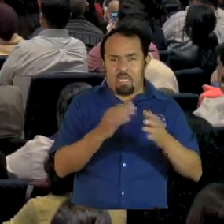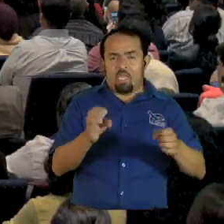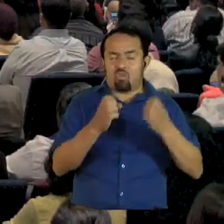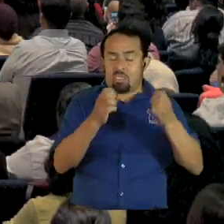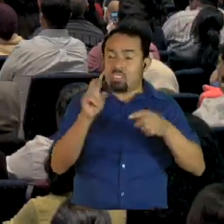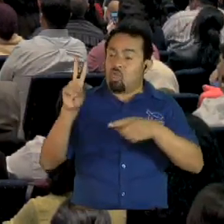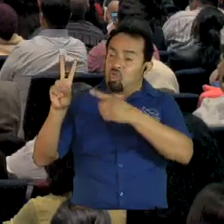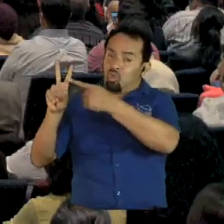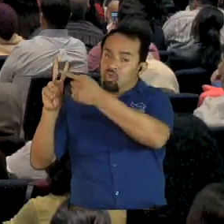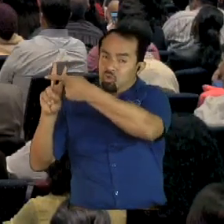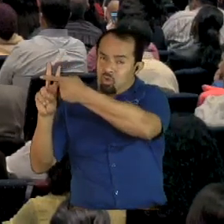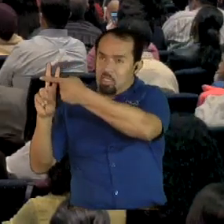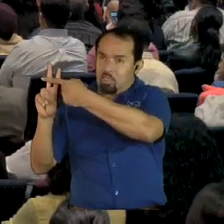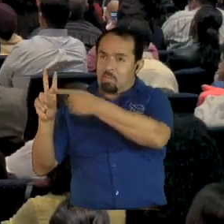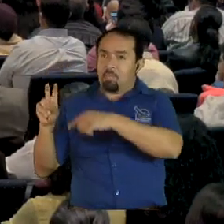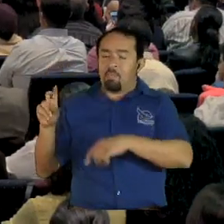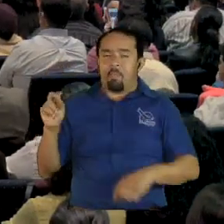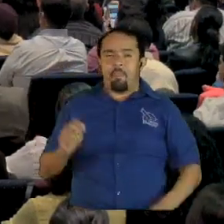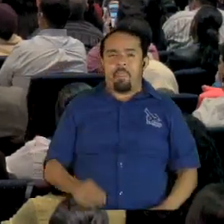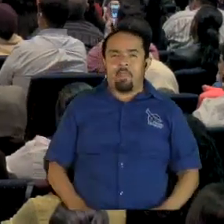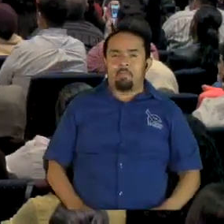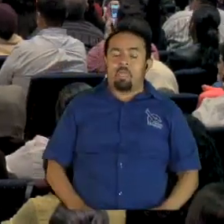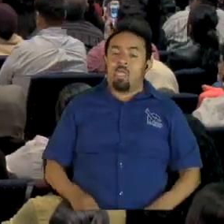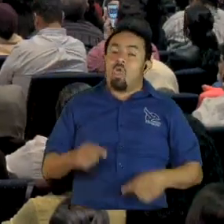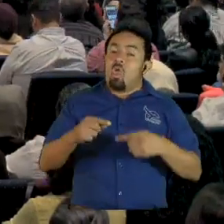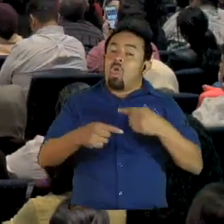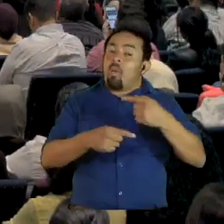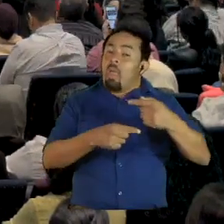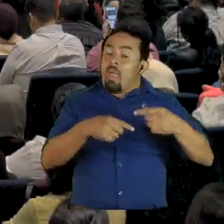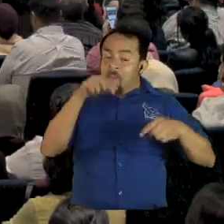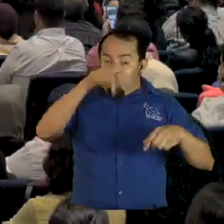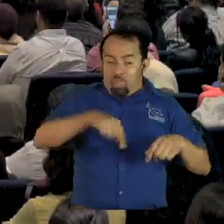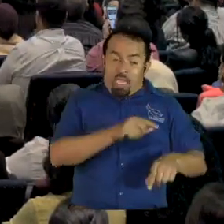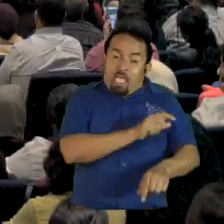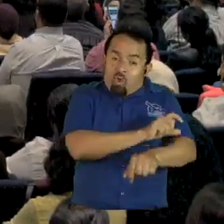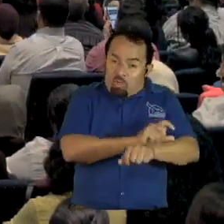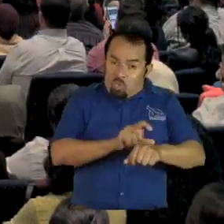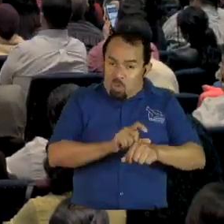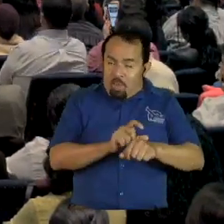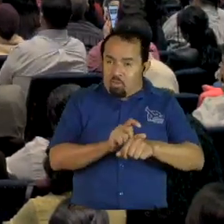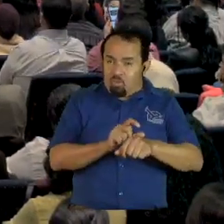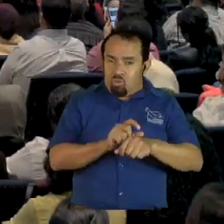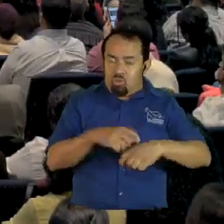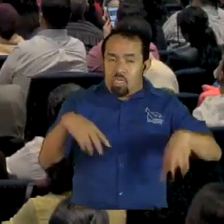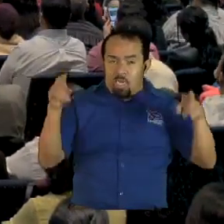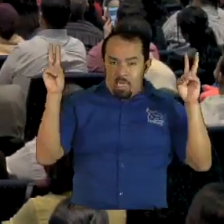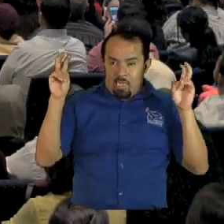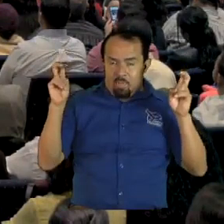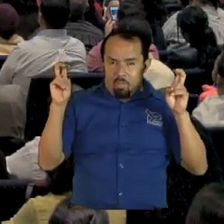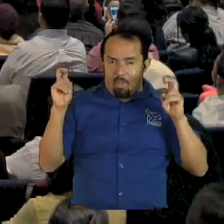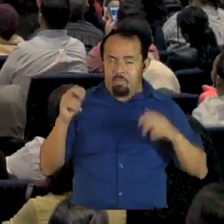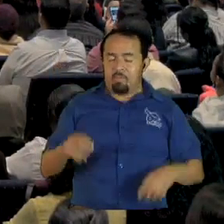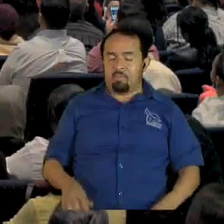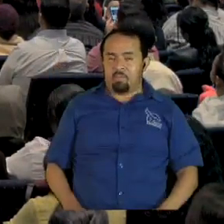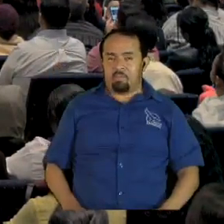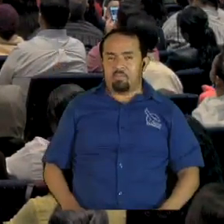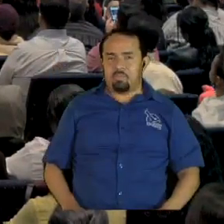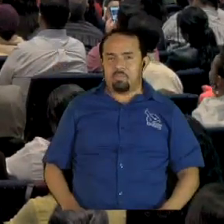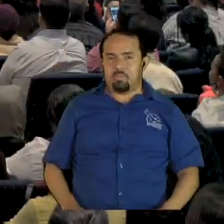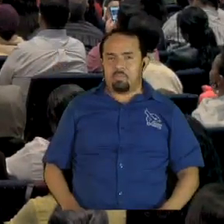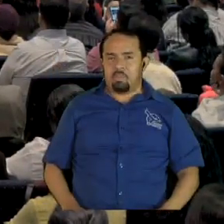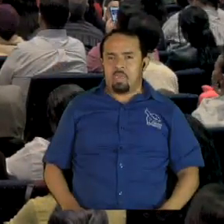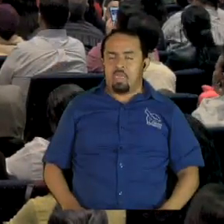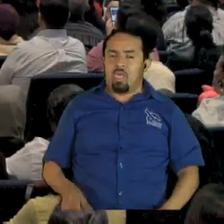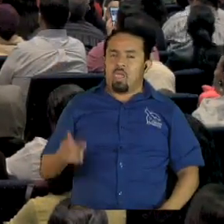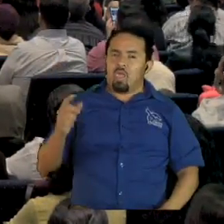irían dos. Ahora, cuando avanzamos, solo se lo voy a leer y después voy a volver, porque